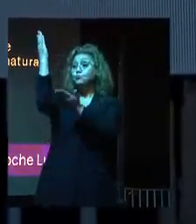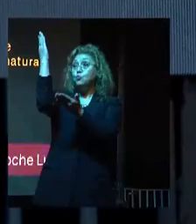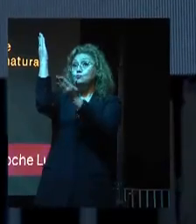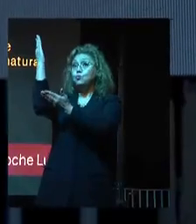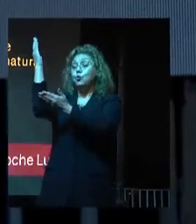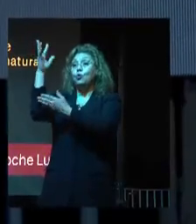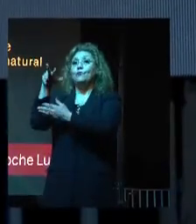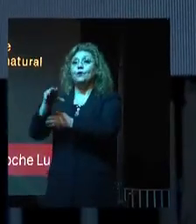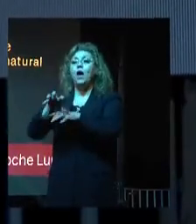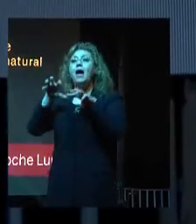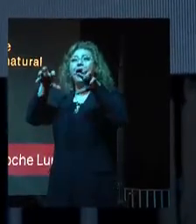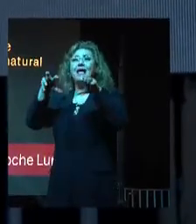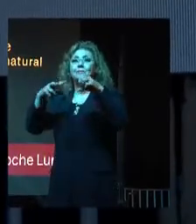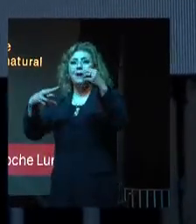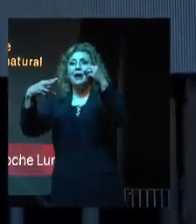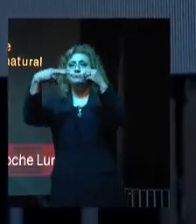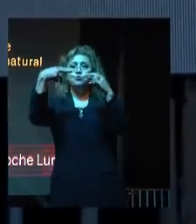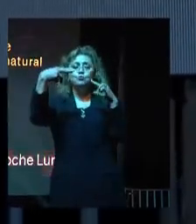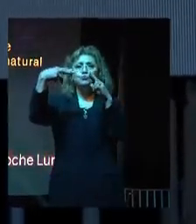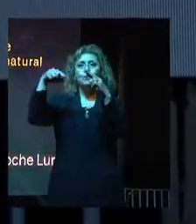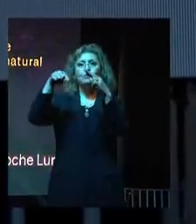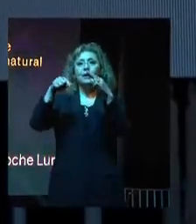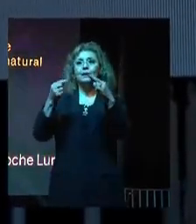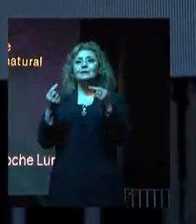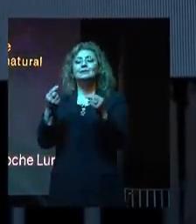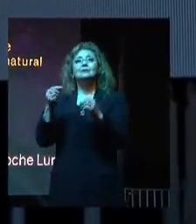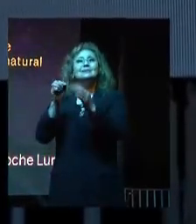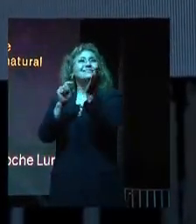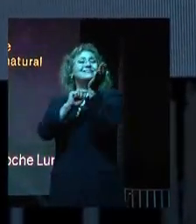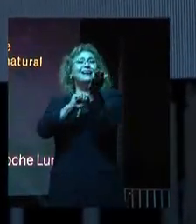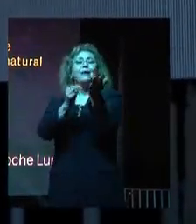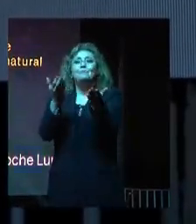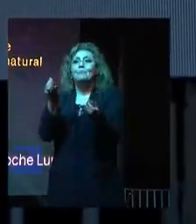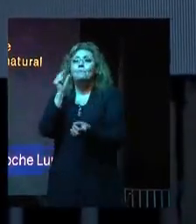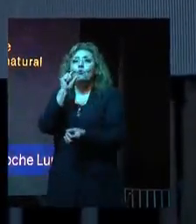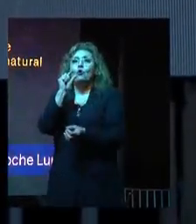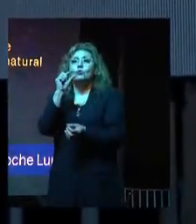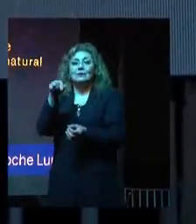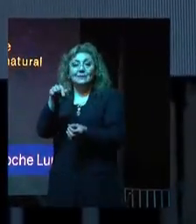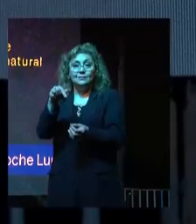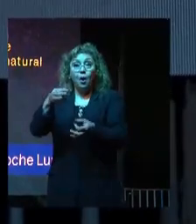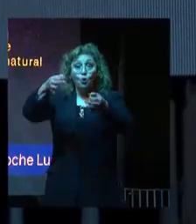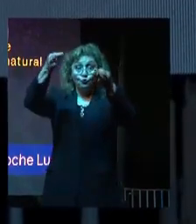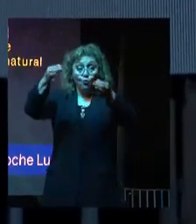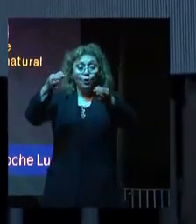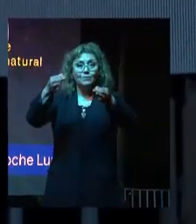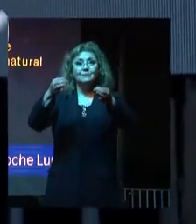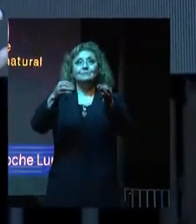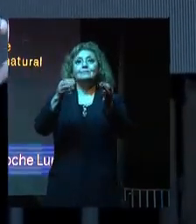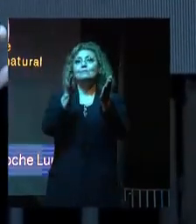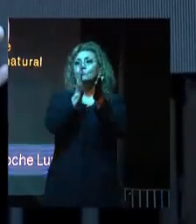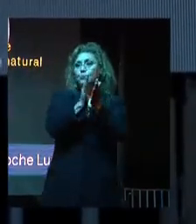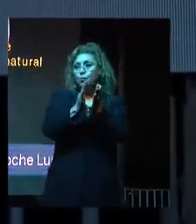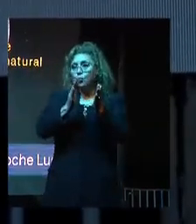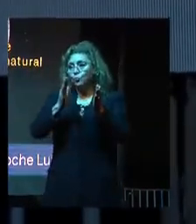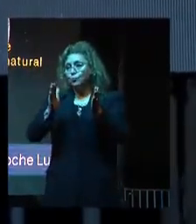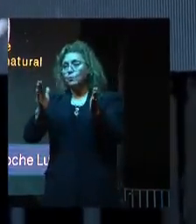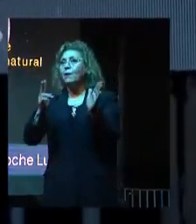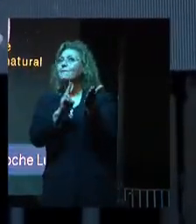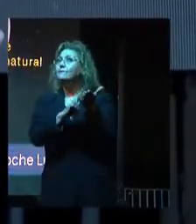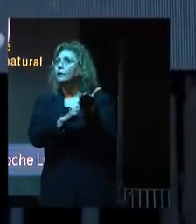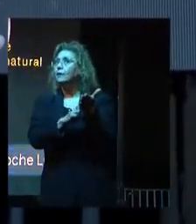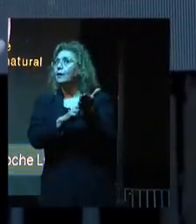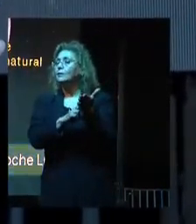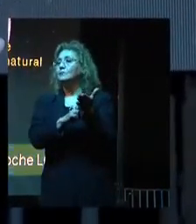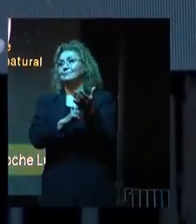castra a los animales para que no sangren tanto. Hay una receta para hacerlo. ¿Es cierta esa receta?